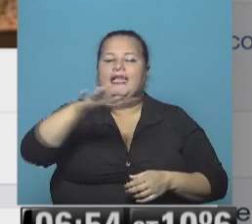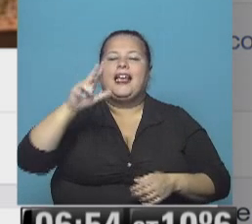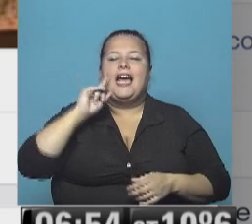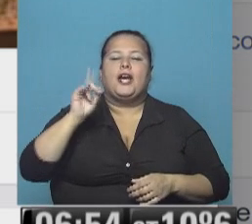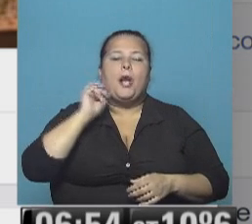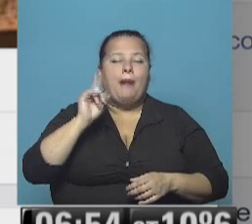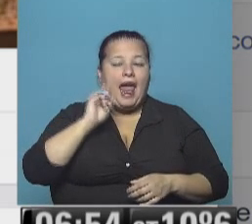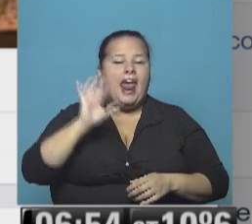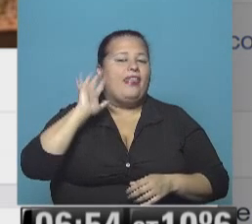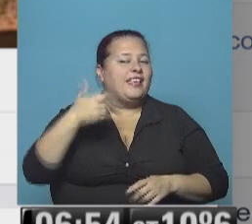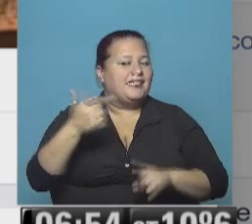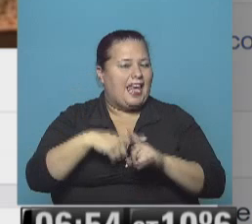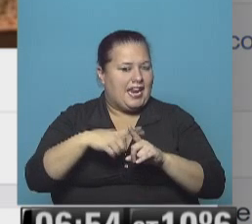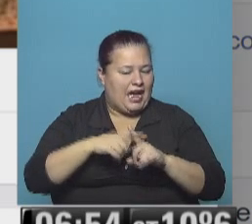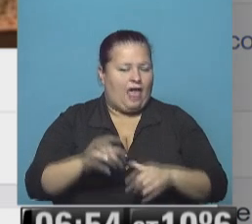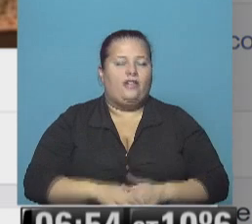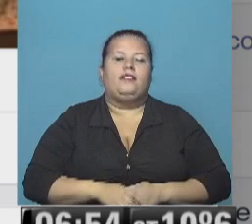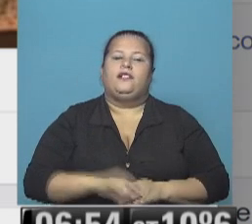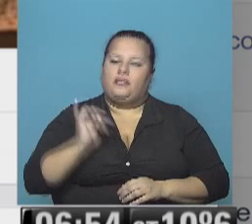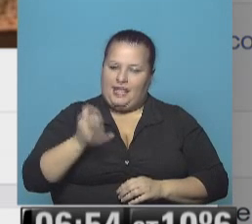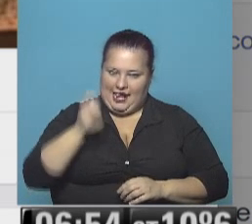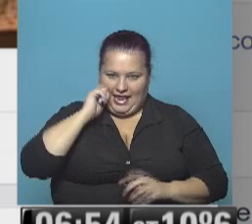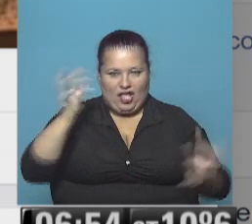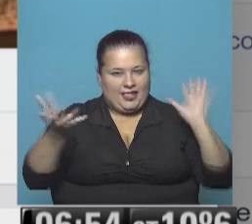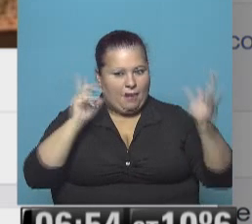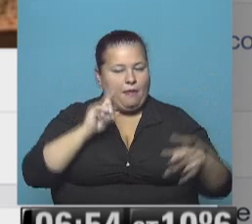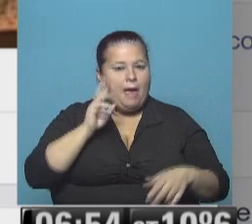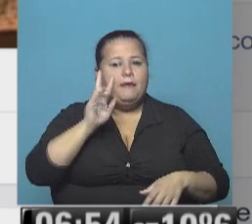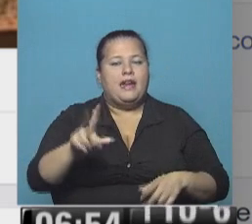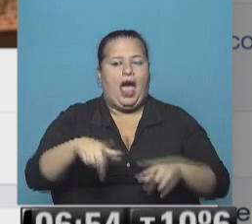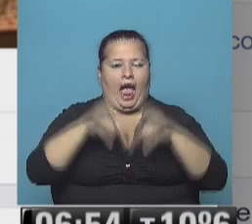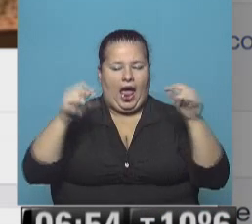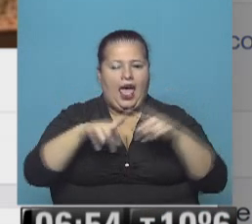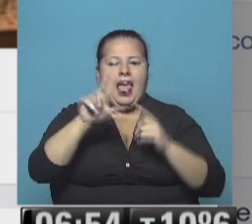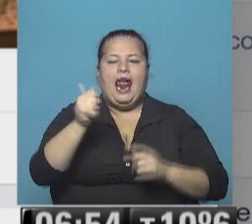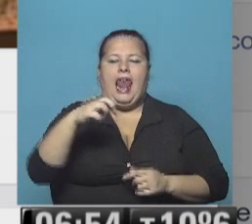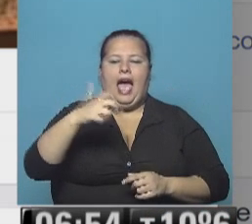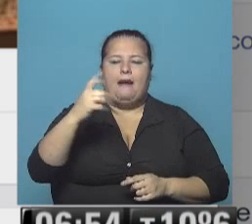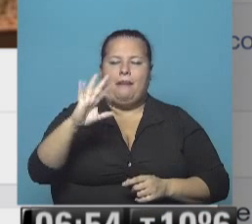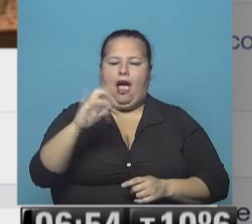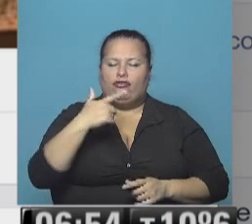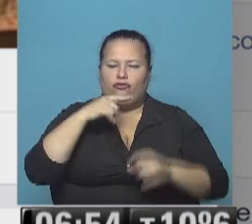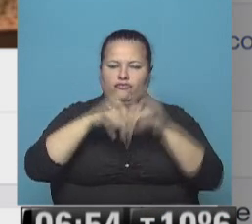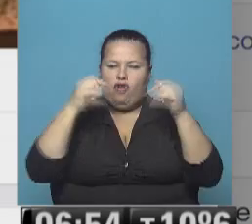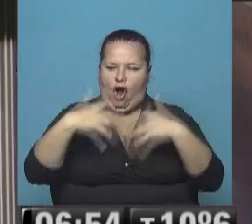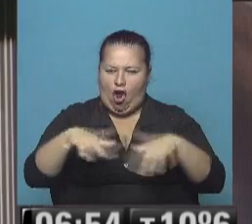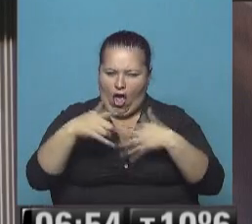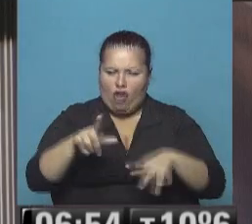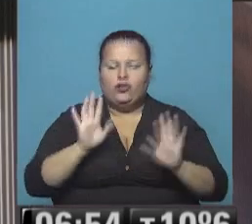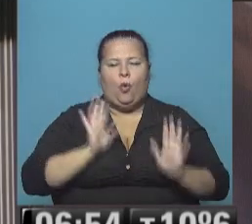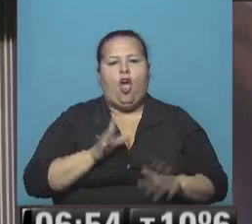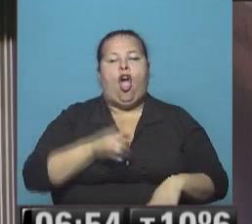con 16 grados si lindo tiempo para mirar los lapachos será no los y los árboles con flores rosas buenos